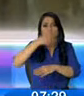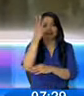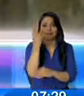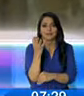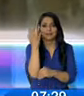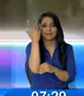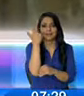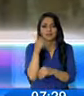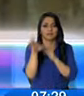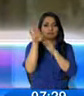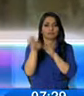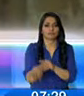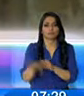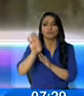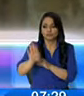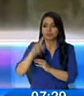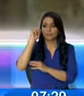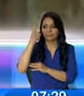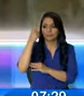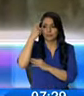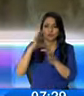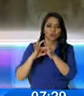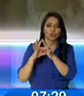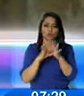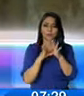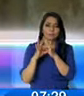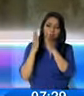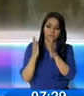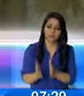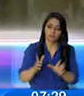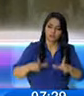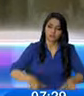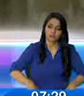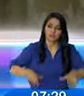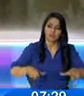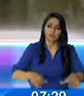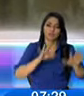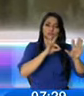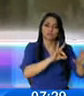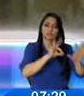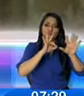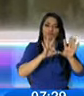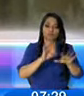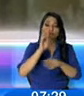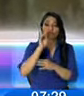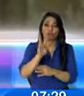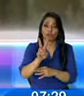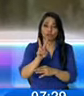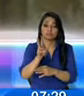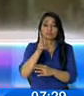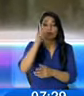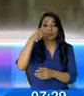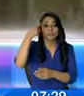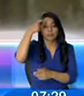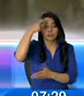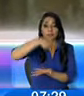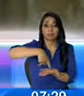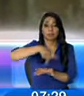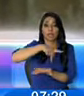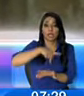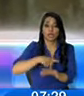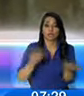respaldo a su gobierno compañero len Moreno los 822 gobiernos parroquiales estaremos aquí en la capital